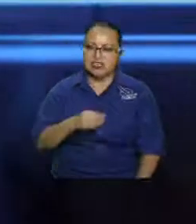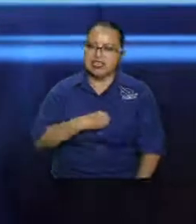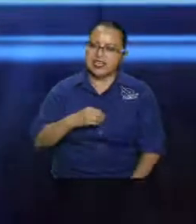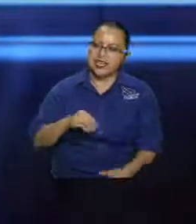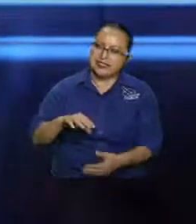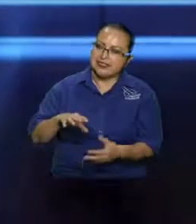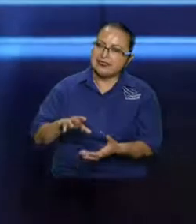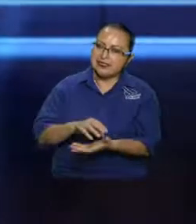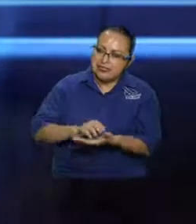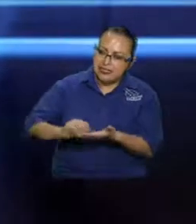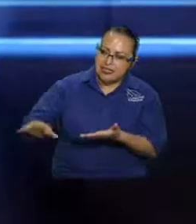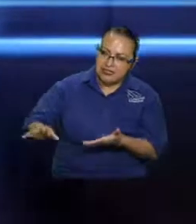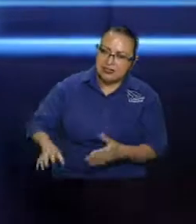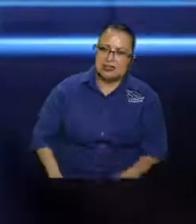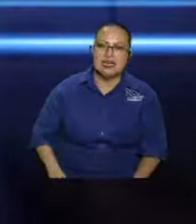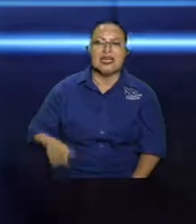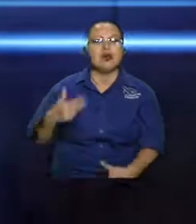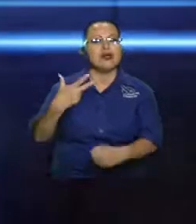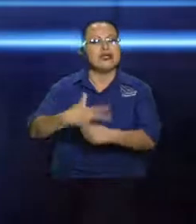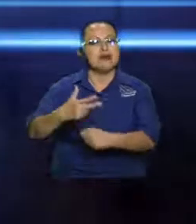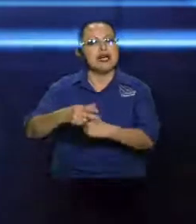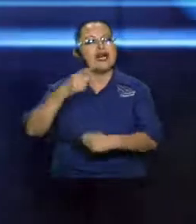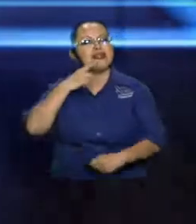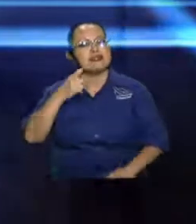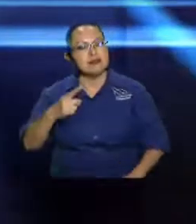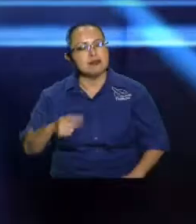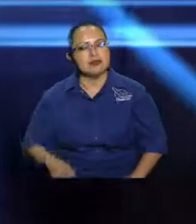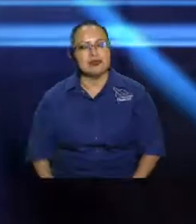Y por eso tenemos un dicho aquí en Guatemala, que lo que se da,